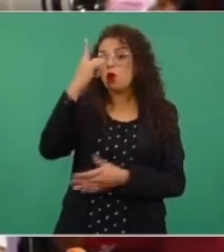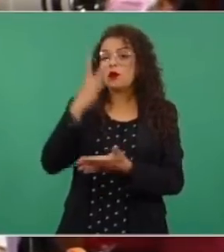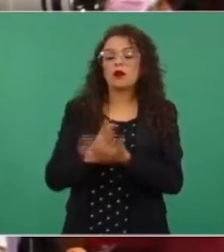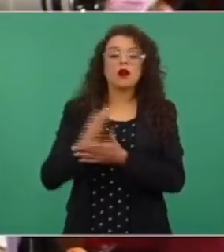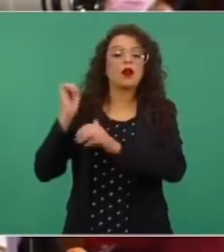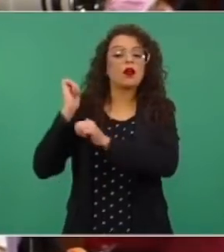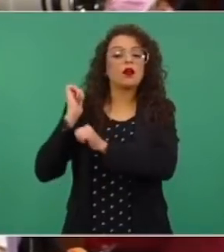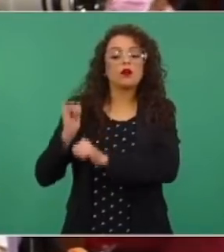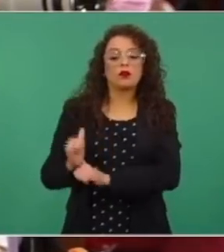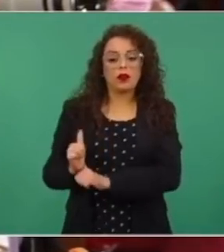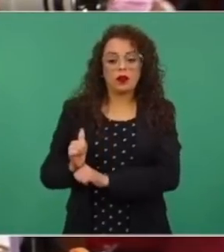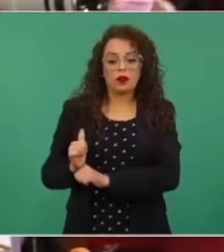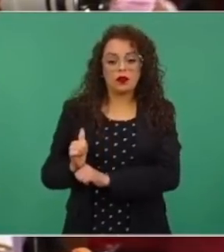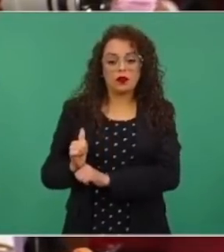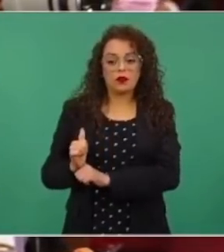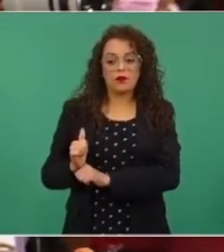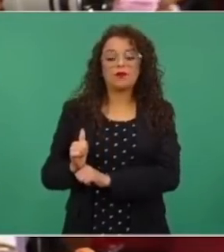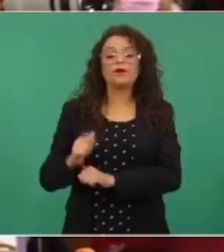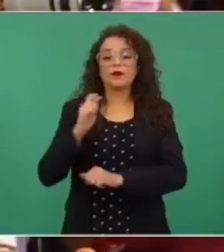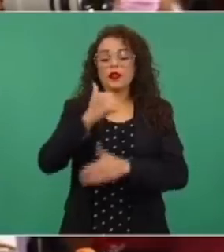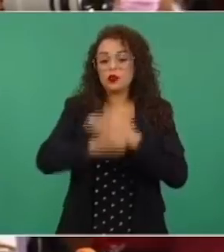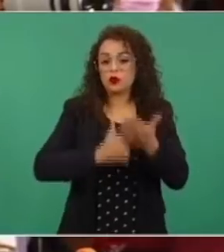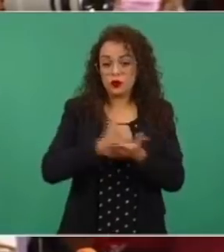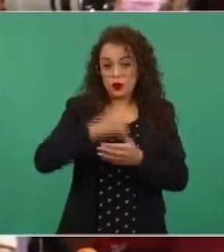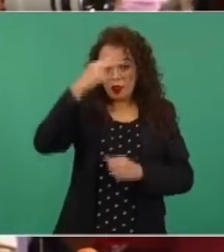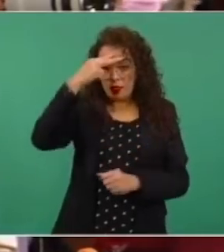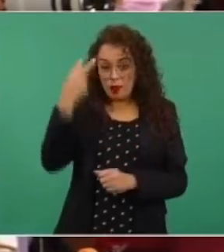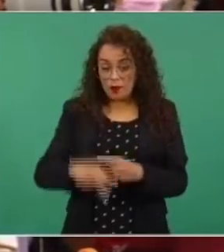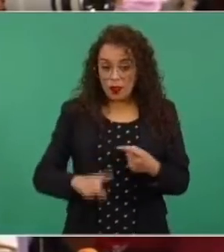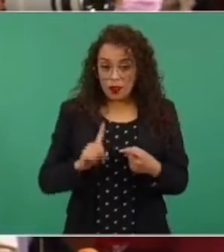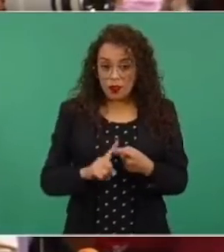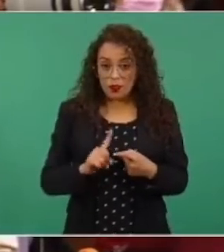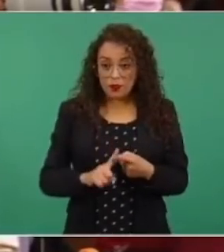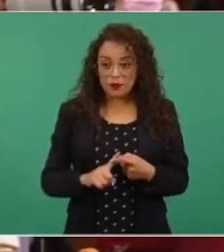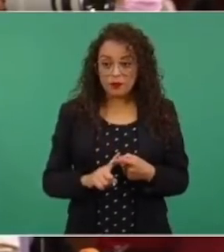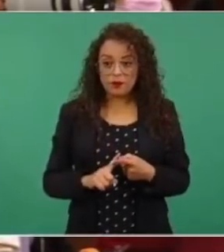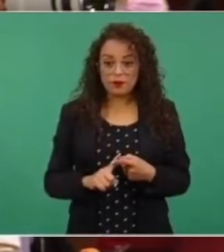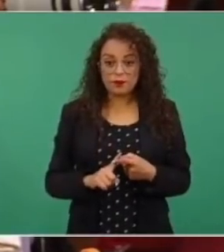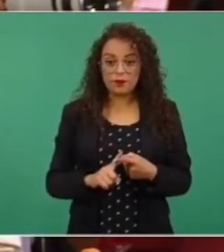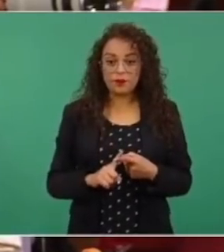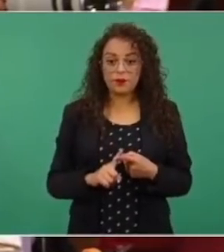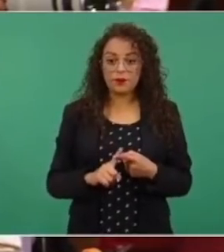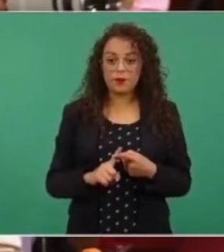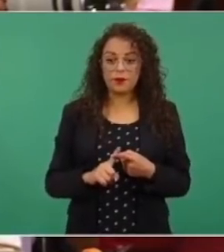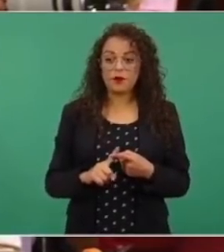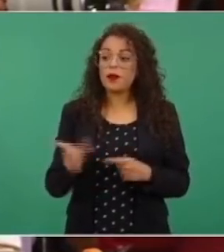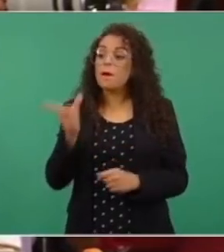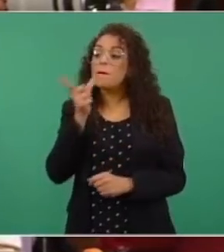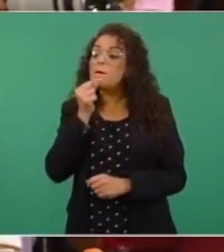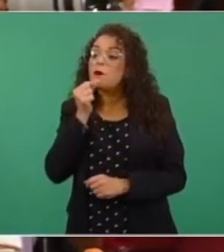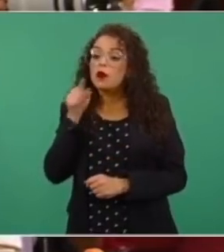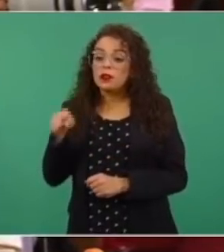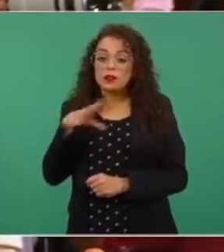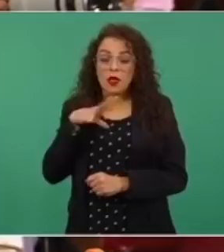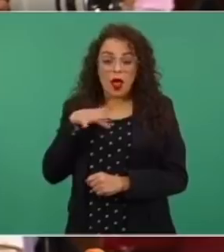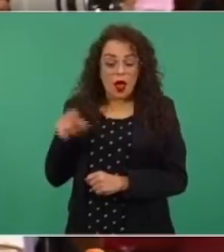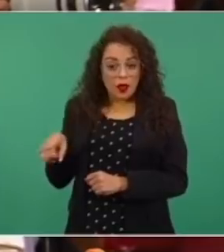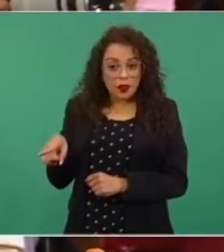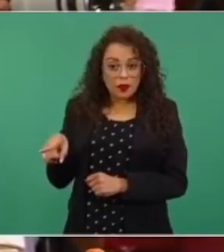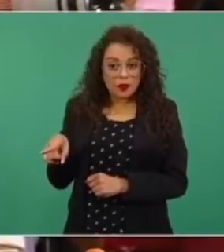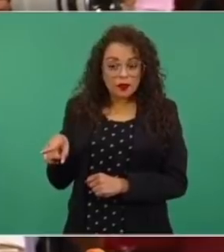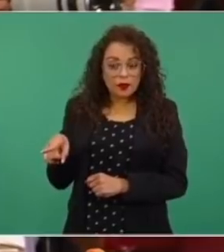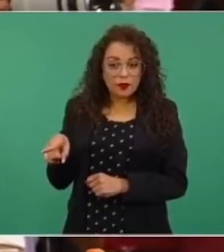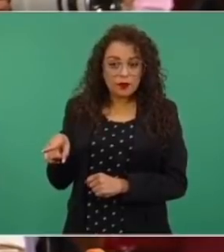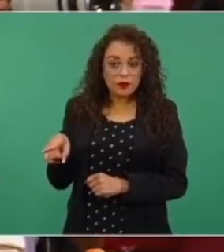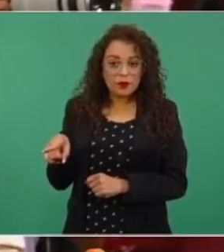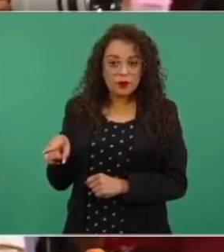estamos refiriendo en el caso de Ciudad de México, que pueda tener, digamos, la policía que se tiene en Ciudad de México por el tema de seguridad, que pueda